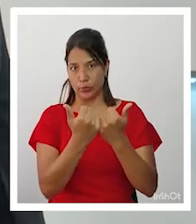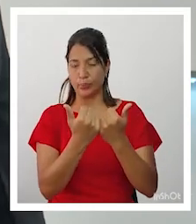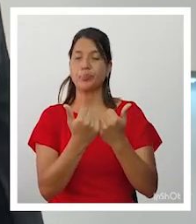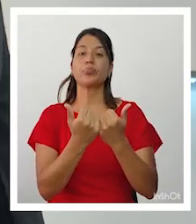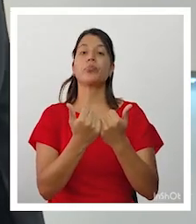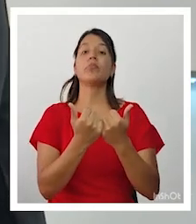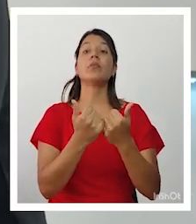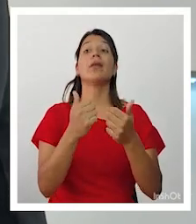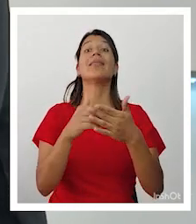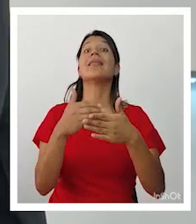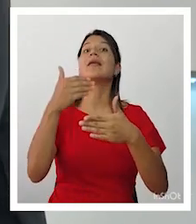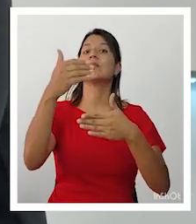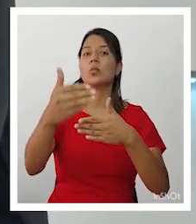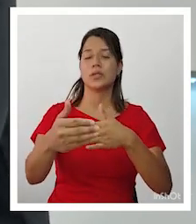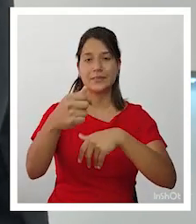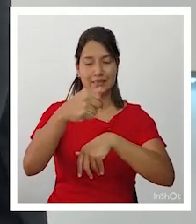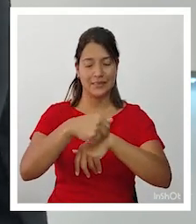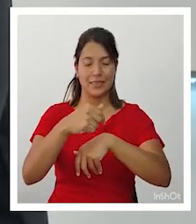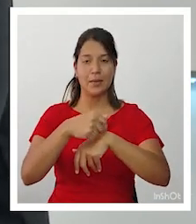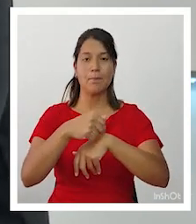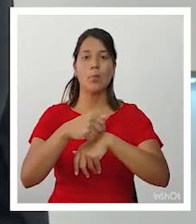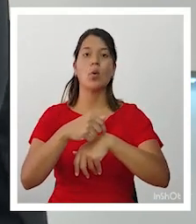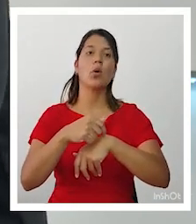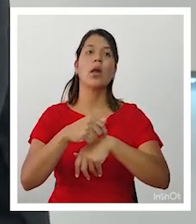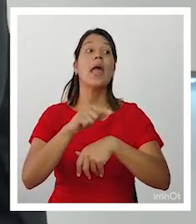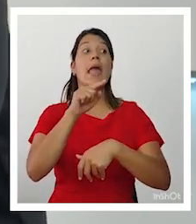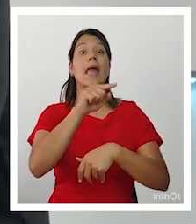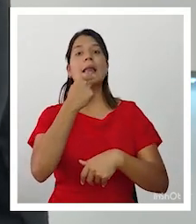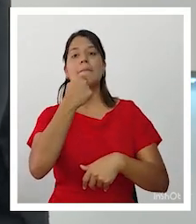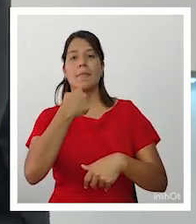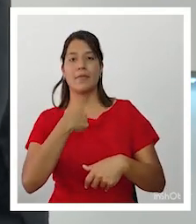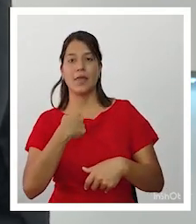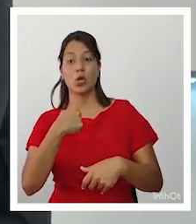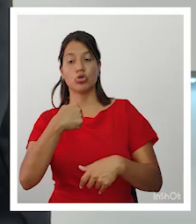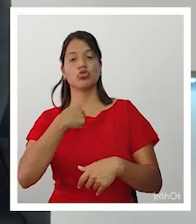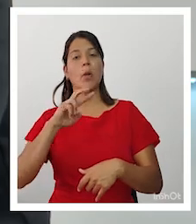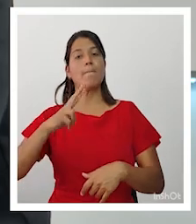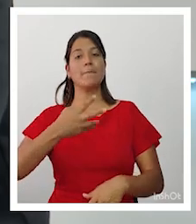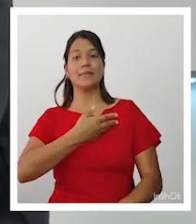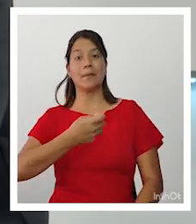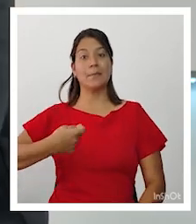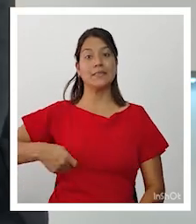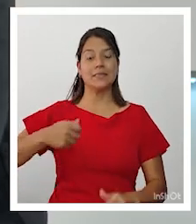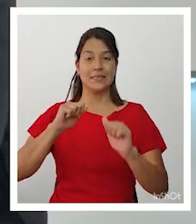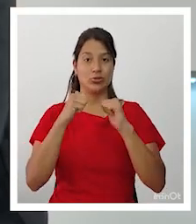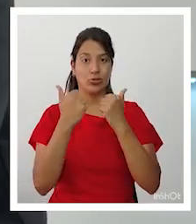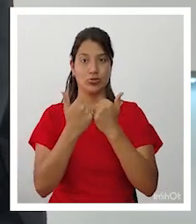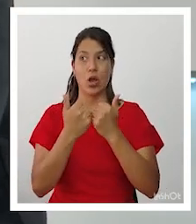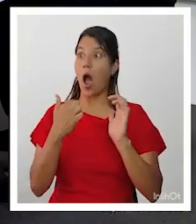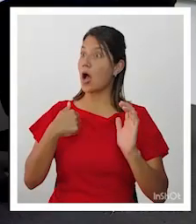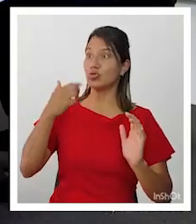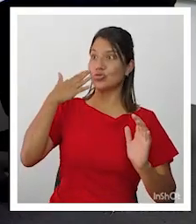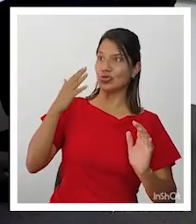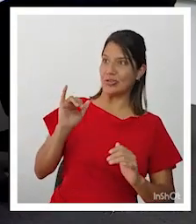Durante ese año, fue donde él me propuso ser el vicepresidente de la asociación. Ah, bueno, esa no la sabía